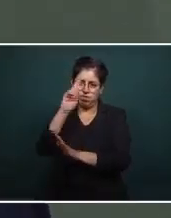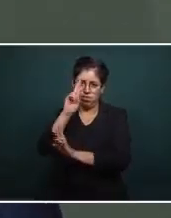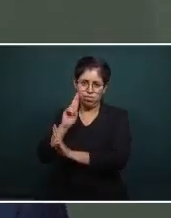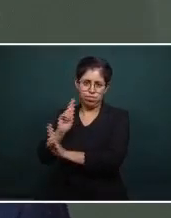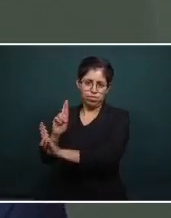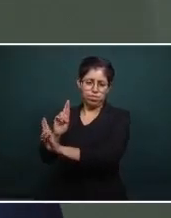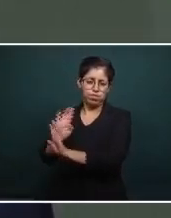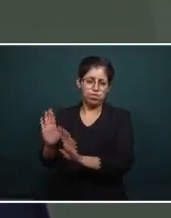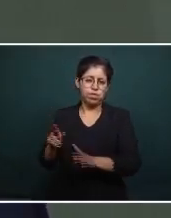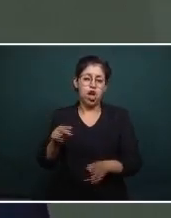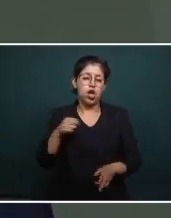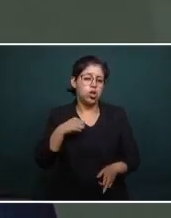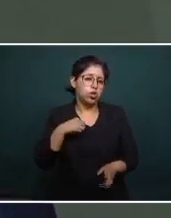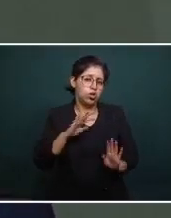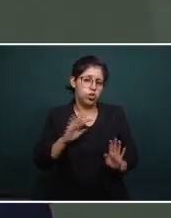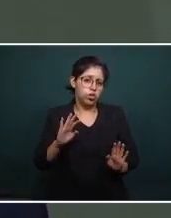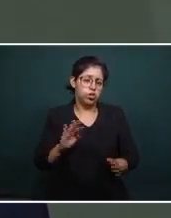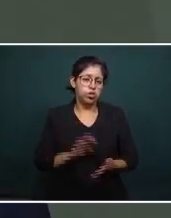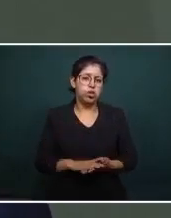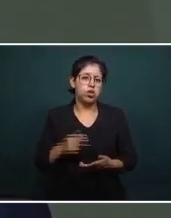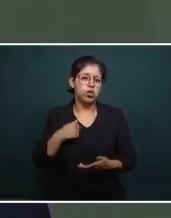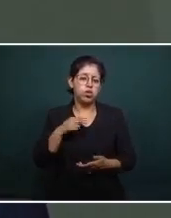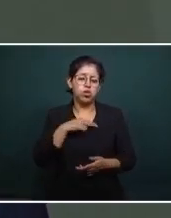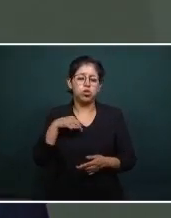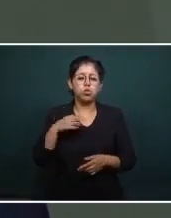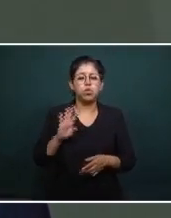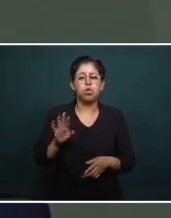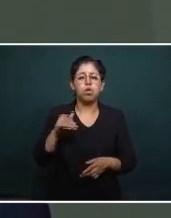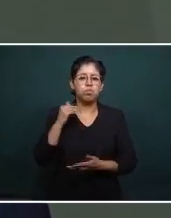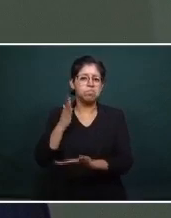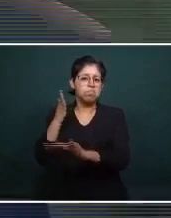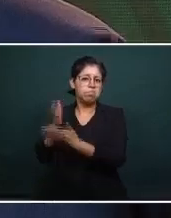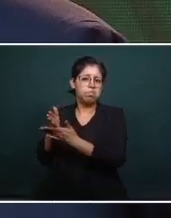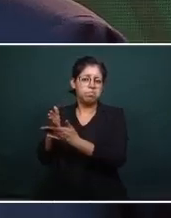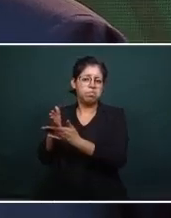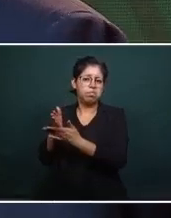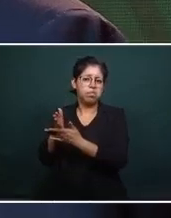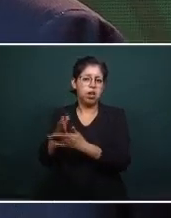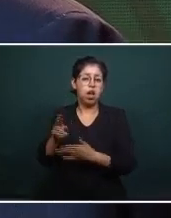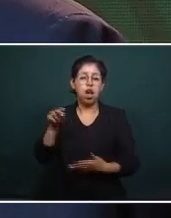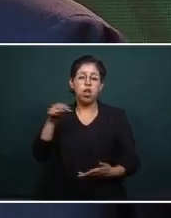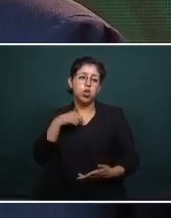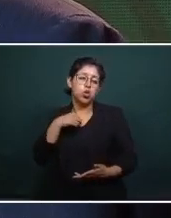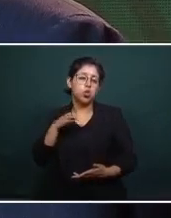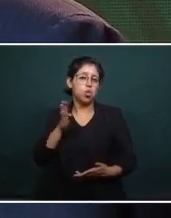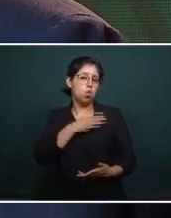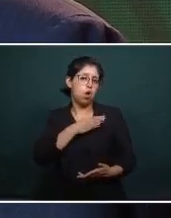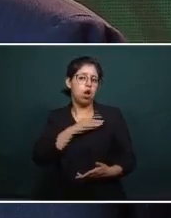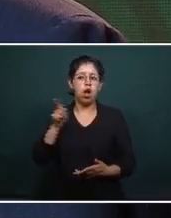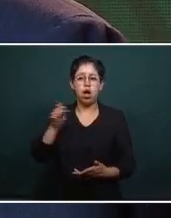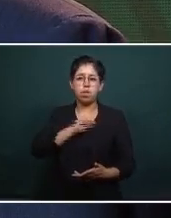No es un asunto maniqueo de buenos y malos.